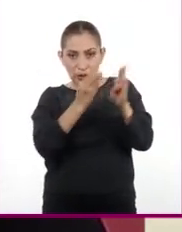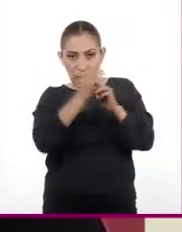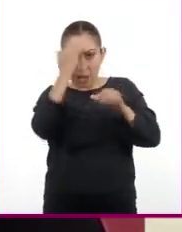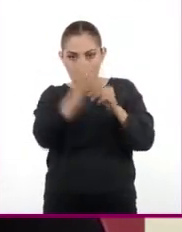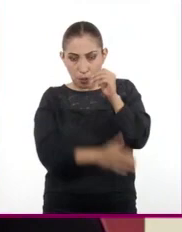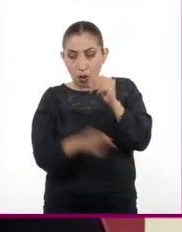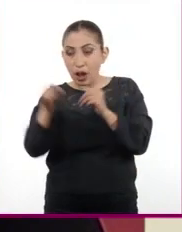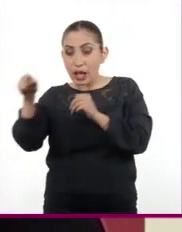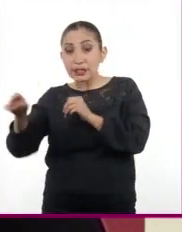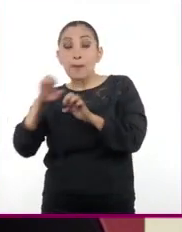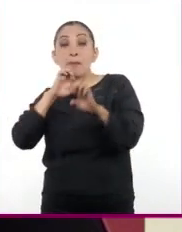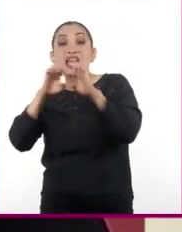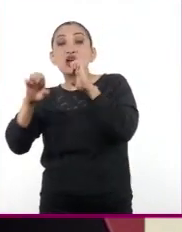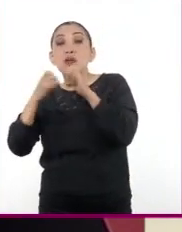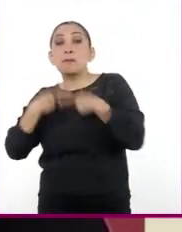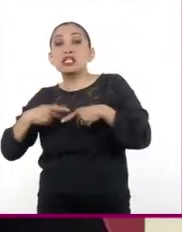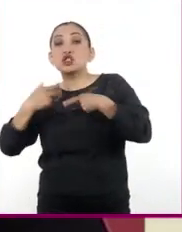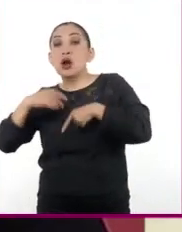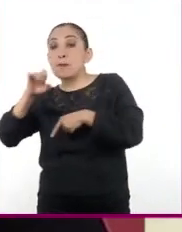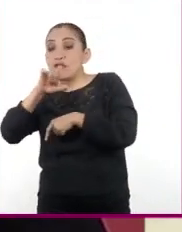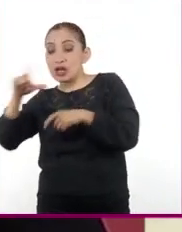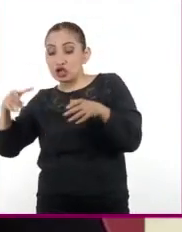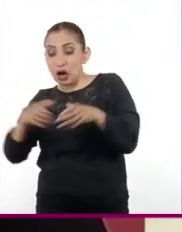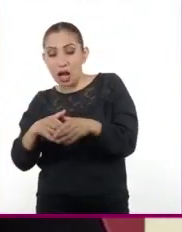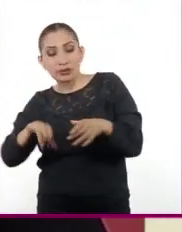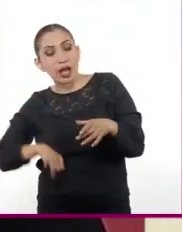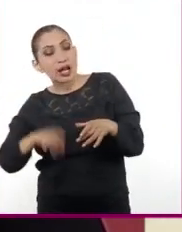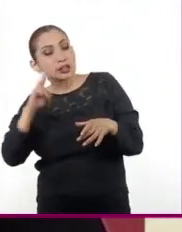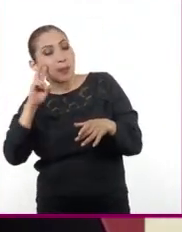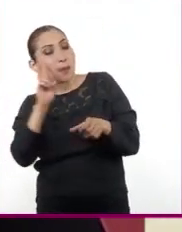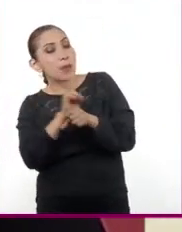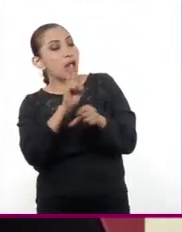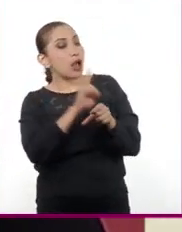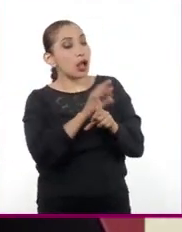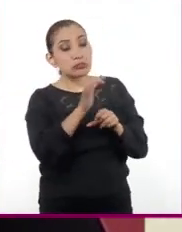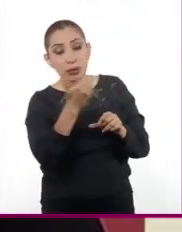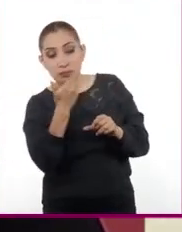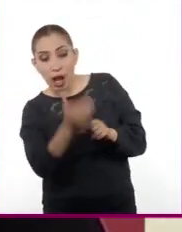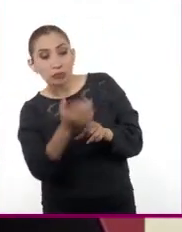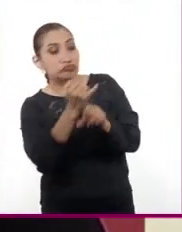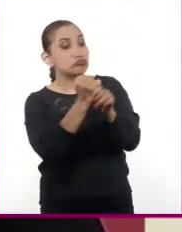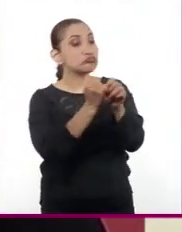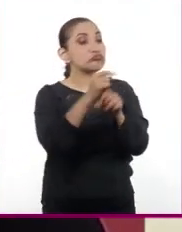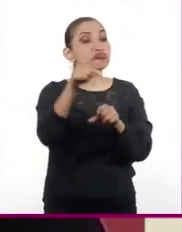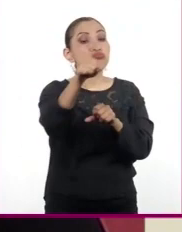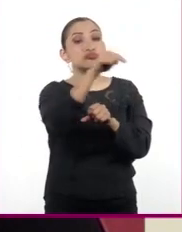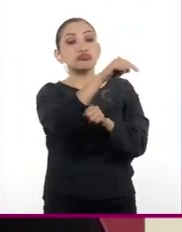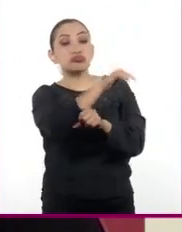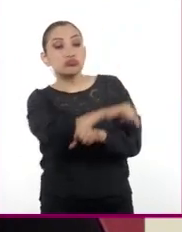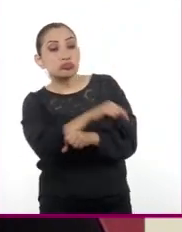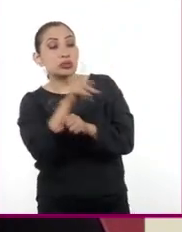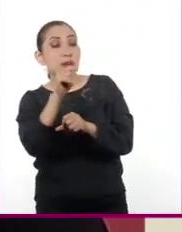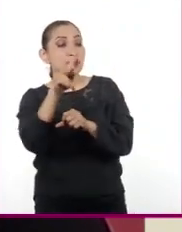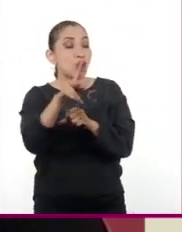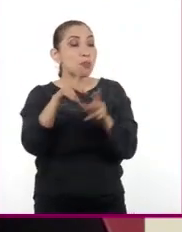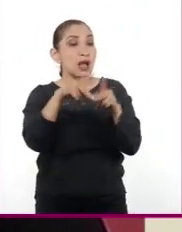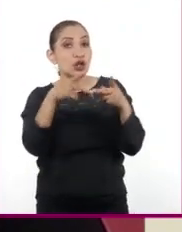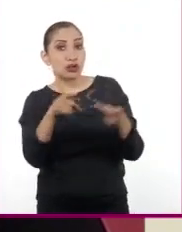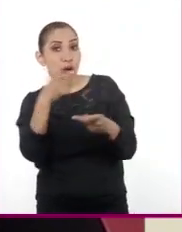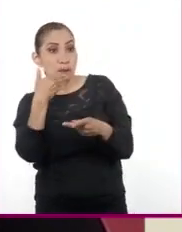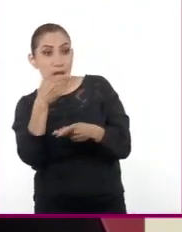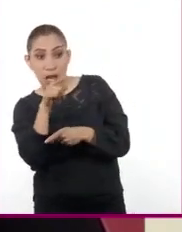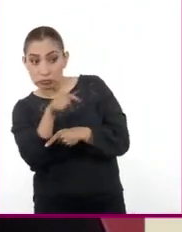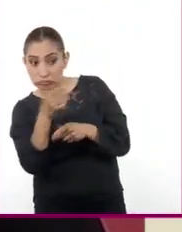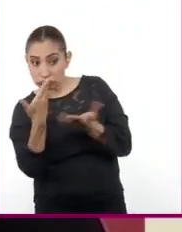Son formados por periodistas que están interesados en dar un seguimiento de las coberturas que hacen los medios de comunicación. Pero